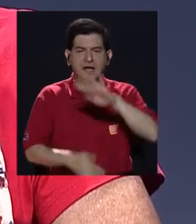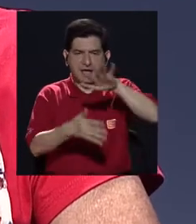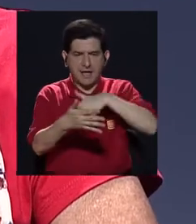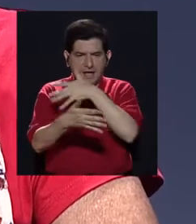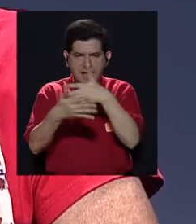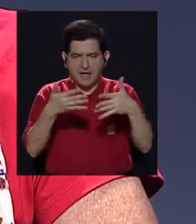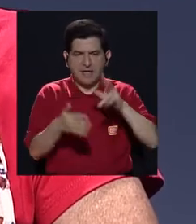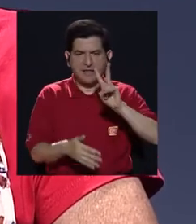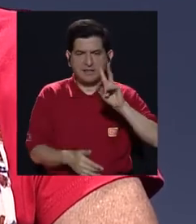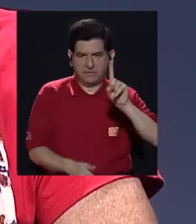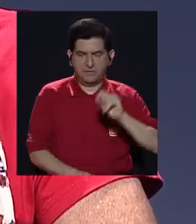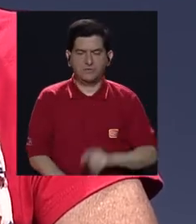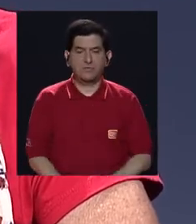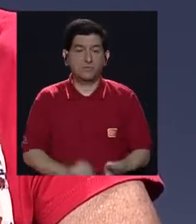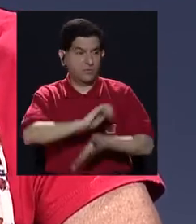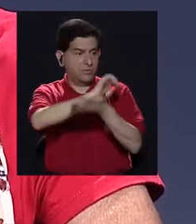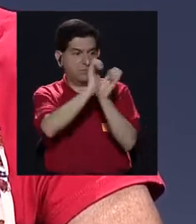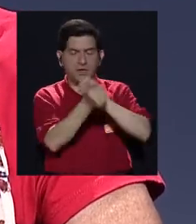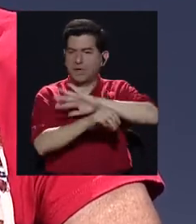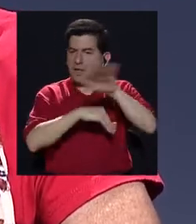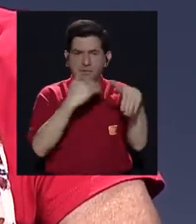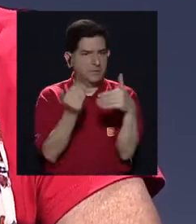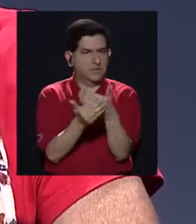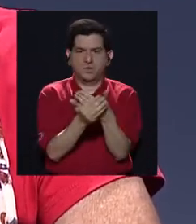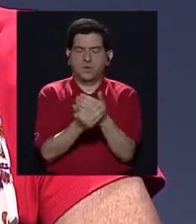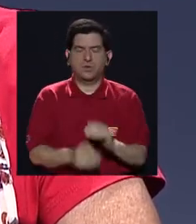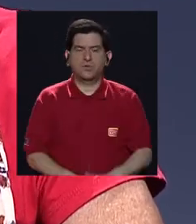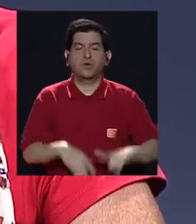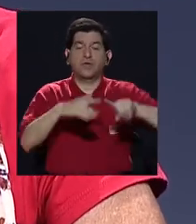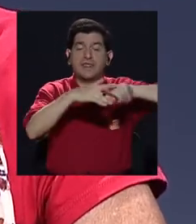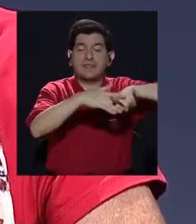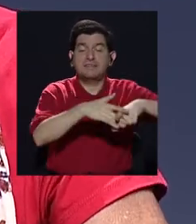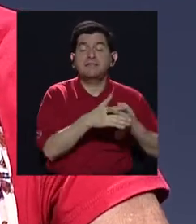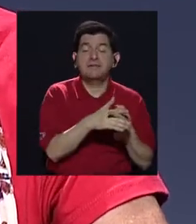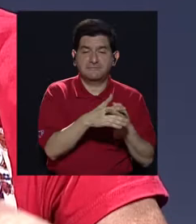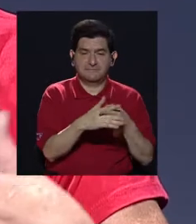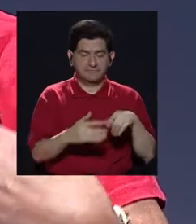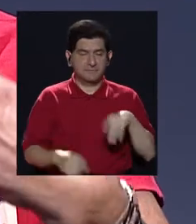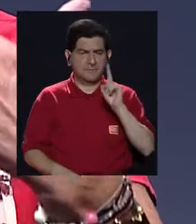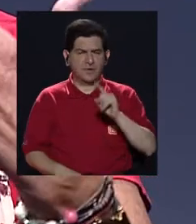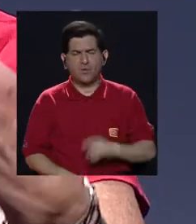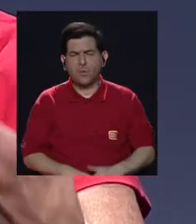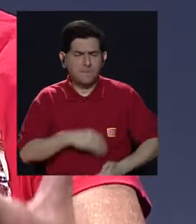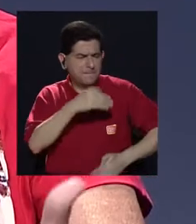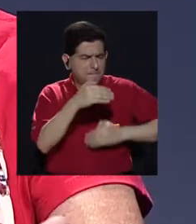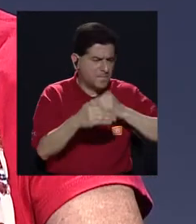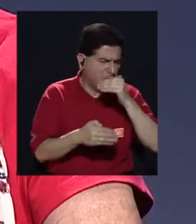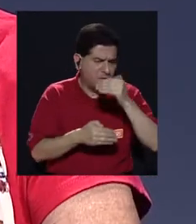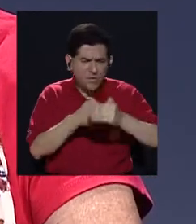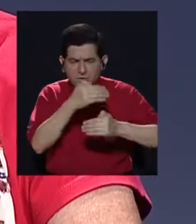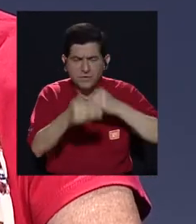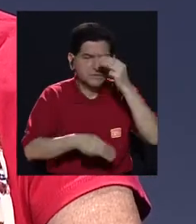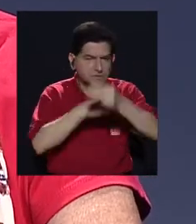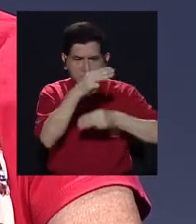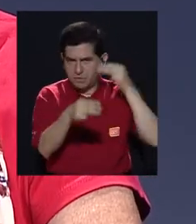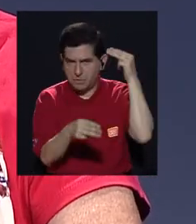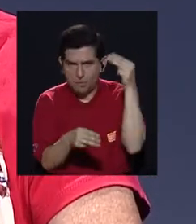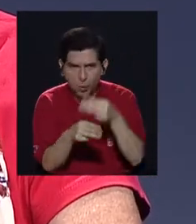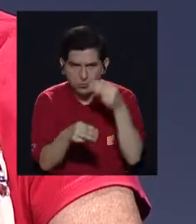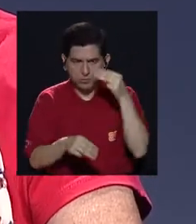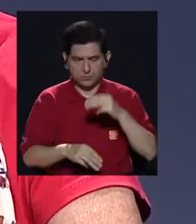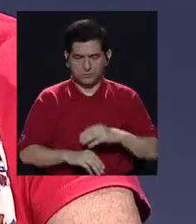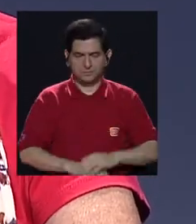agenda 21 y que cambia todo se inicia todo un movimiento a nivel